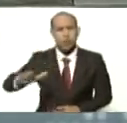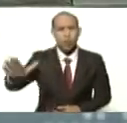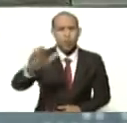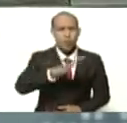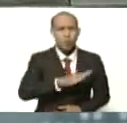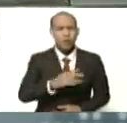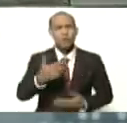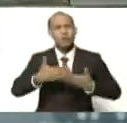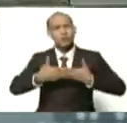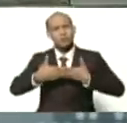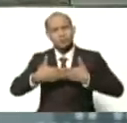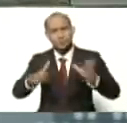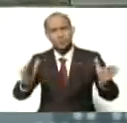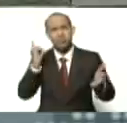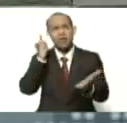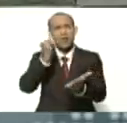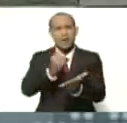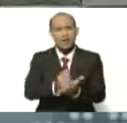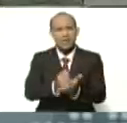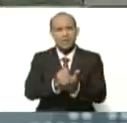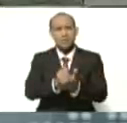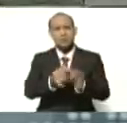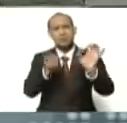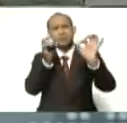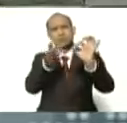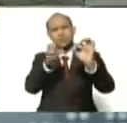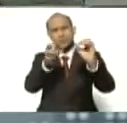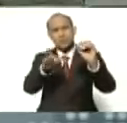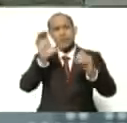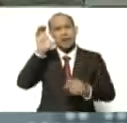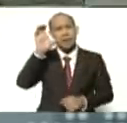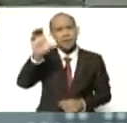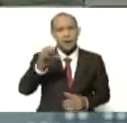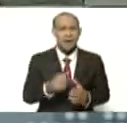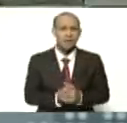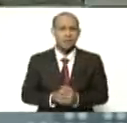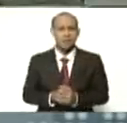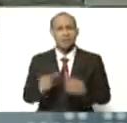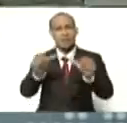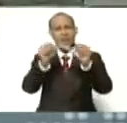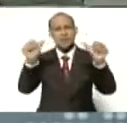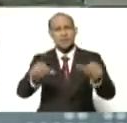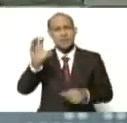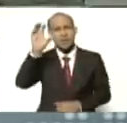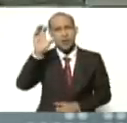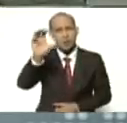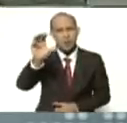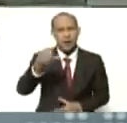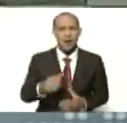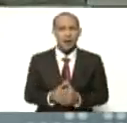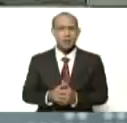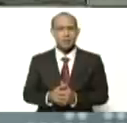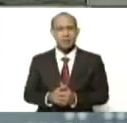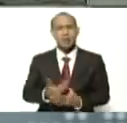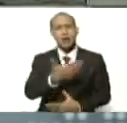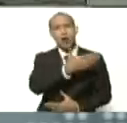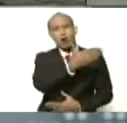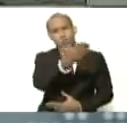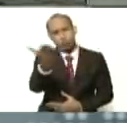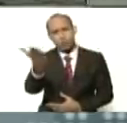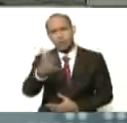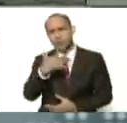que está abierto la inscripción a través del carné de la patria a través del sistema patria para que ustedes se